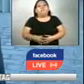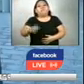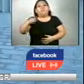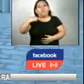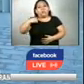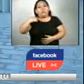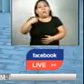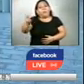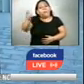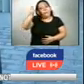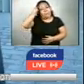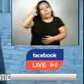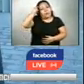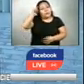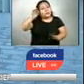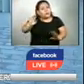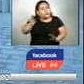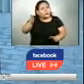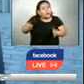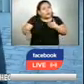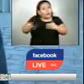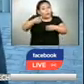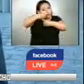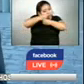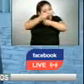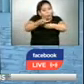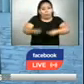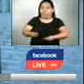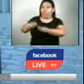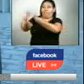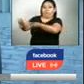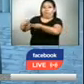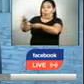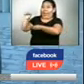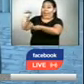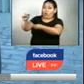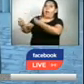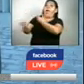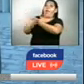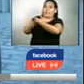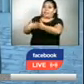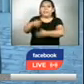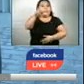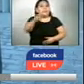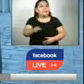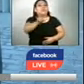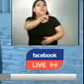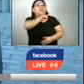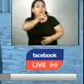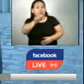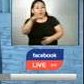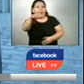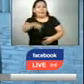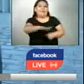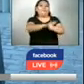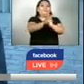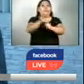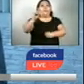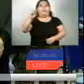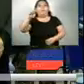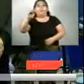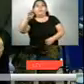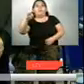Creería que han enviado o que están enviando muestras y que en algún momento nos darán la noticia de si está o no la variante